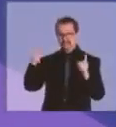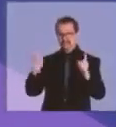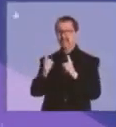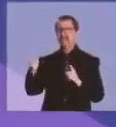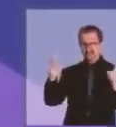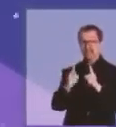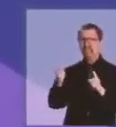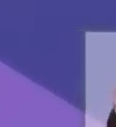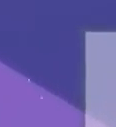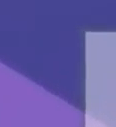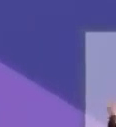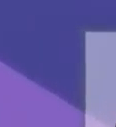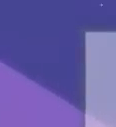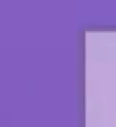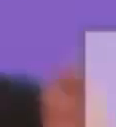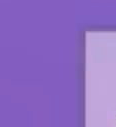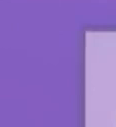ves, ves, ves, ves.